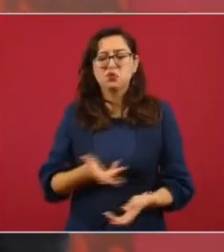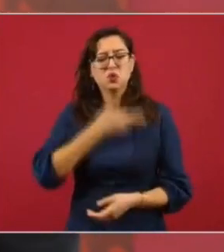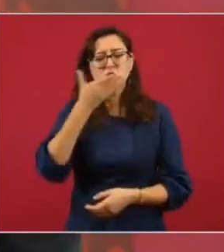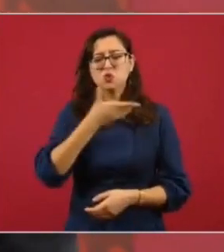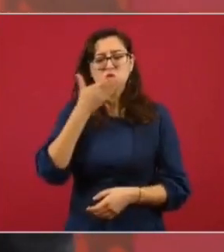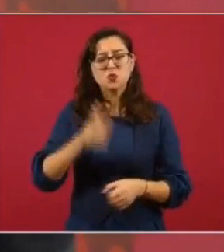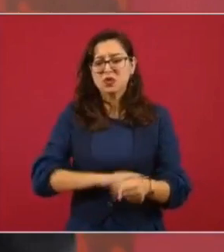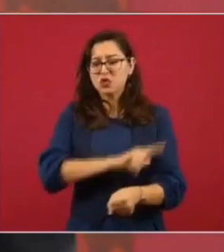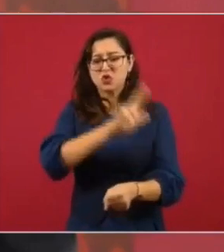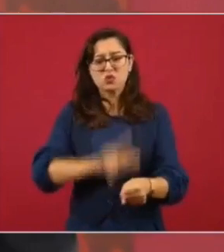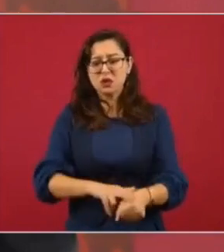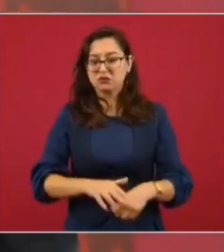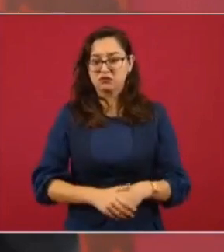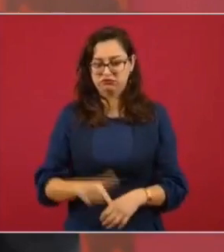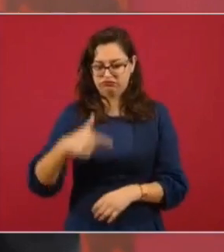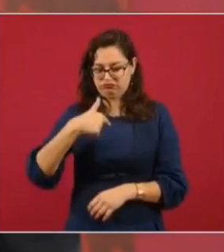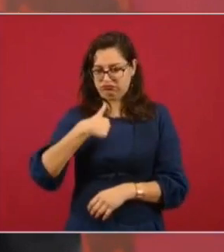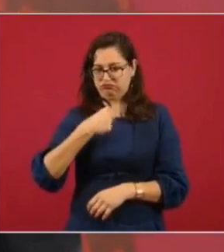que no voy a repetir,